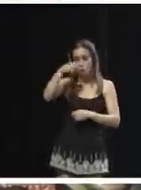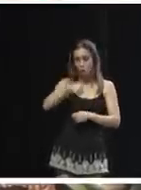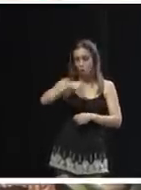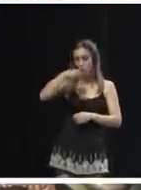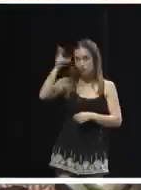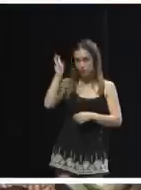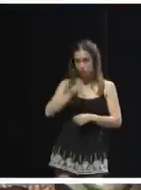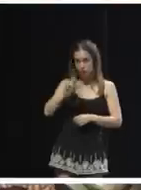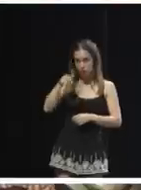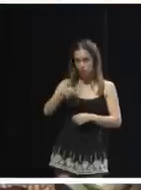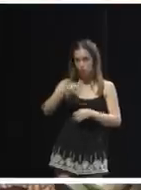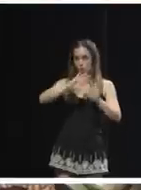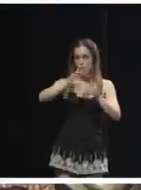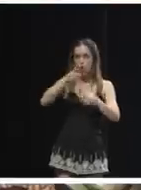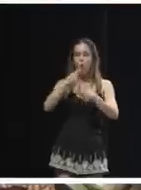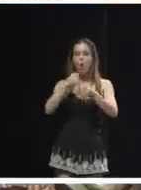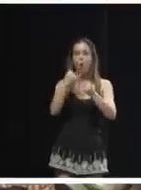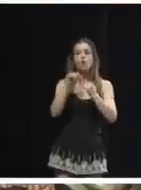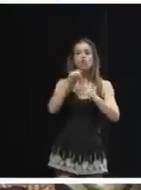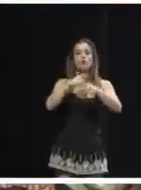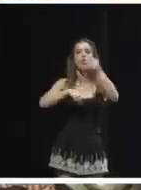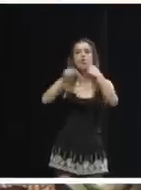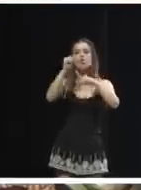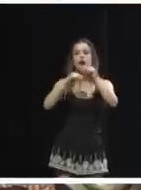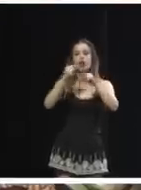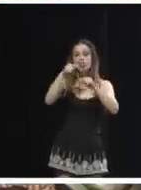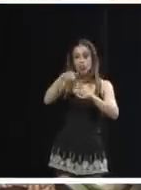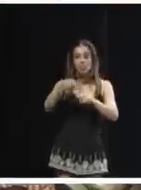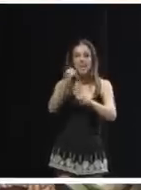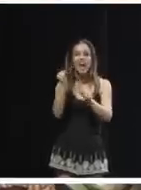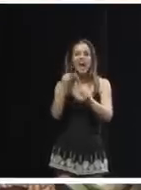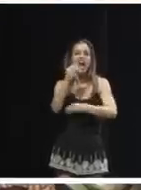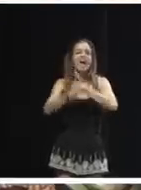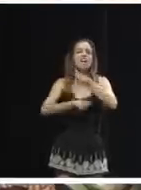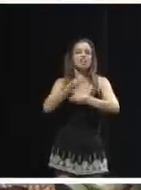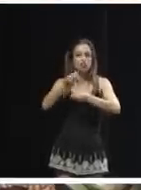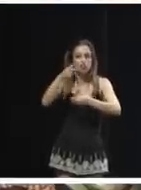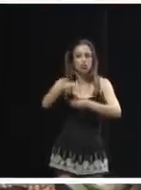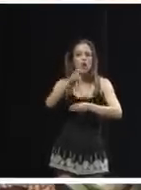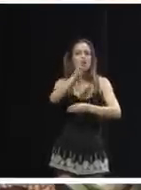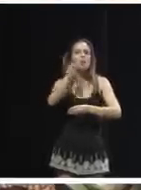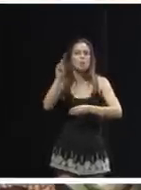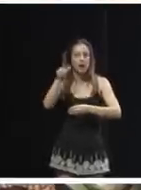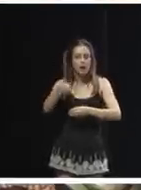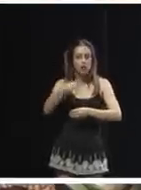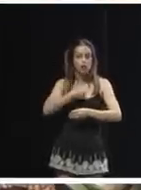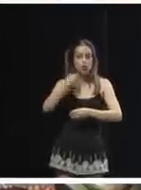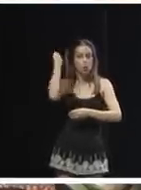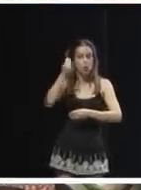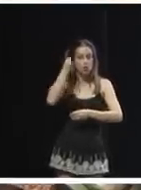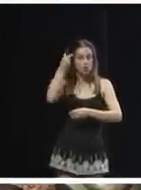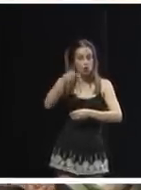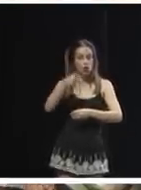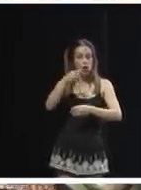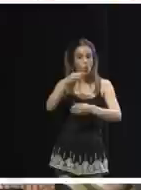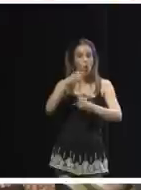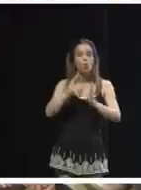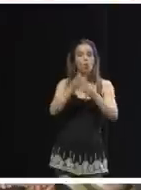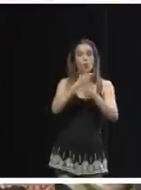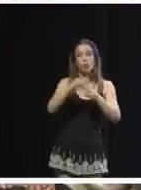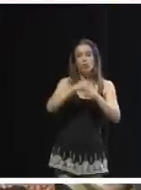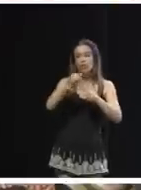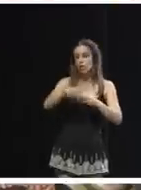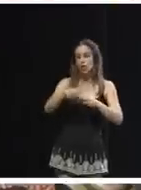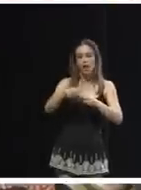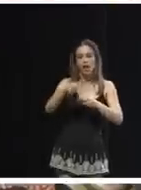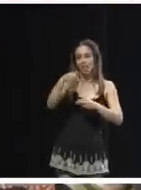con los últimos datos de ejecución, son todavía peores. Yo creo que un partido que no ejecuta los fondos públicos de